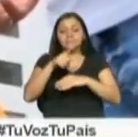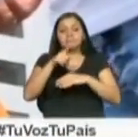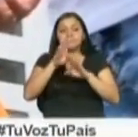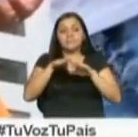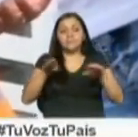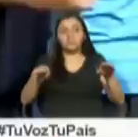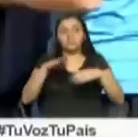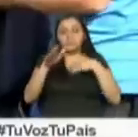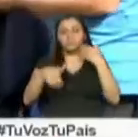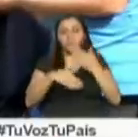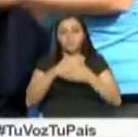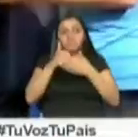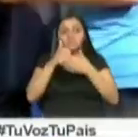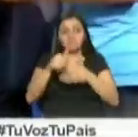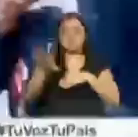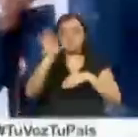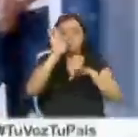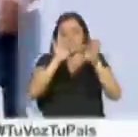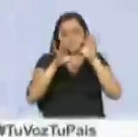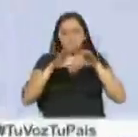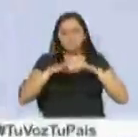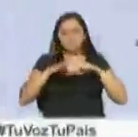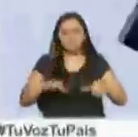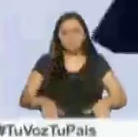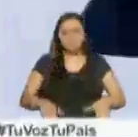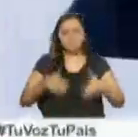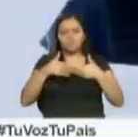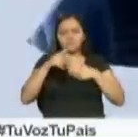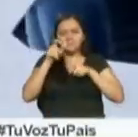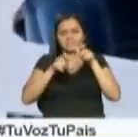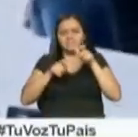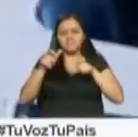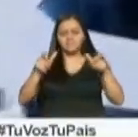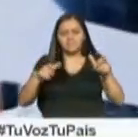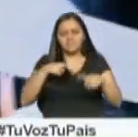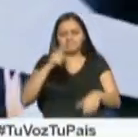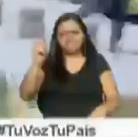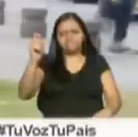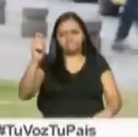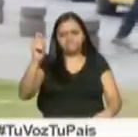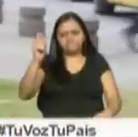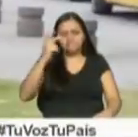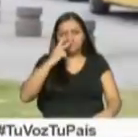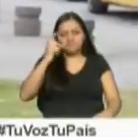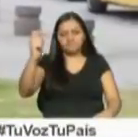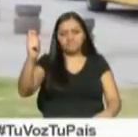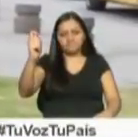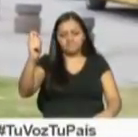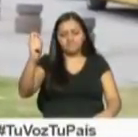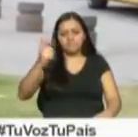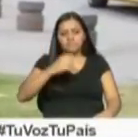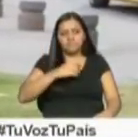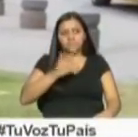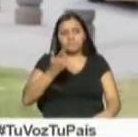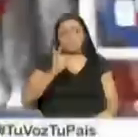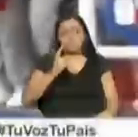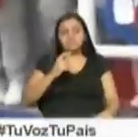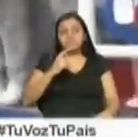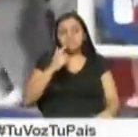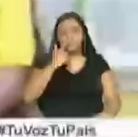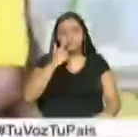estudiantes también pudieron identificar conductas de las personas, señalando el cartel de acuerdo al comportamiento